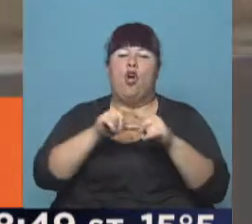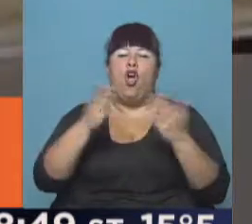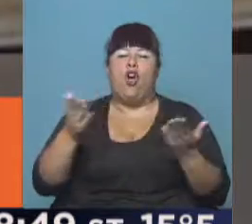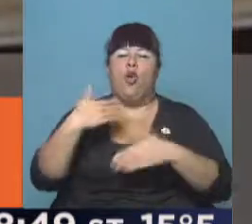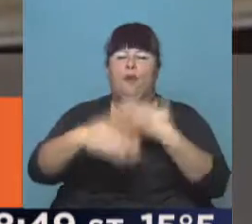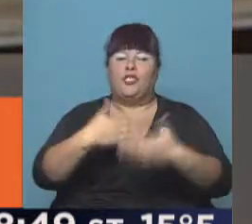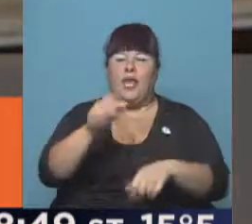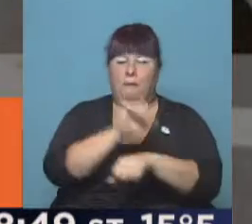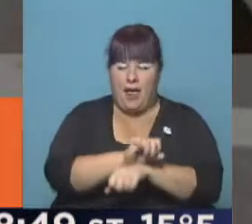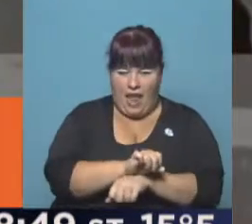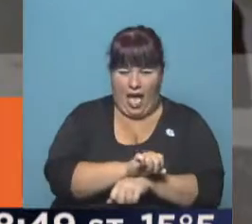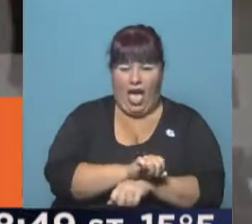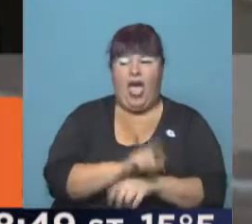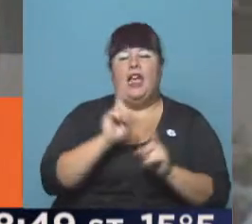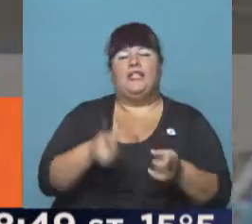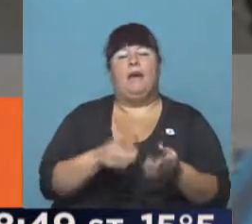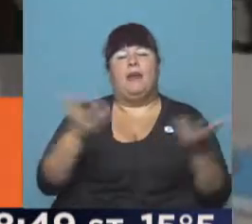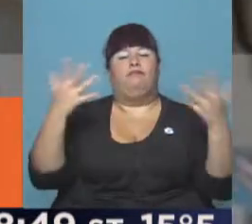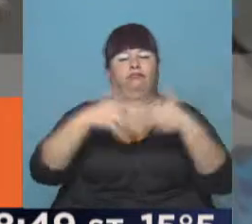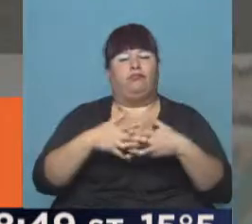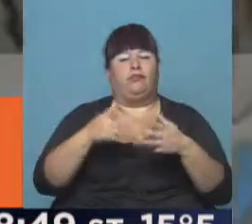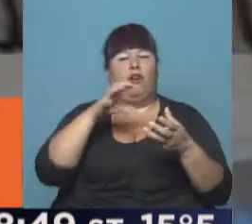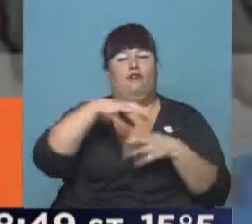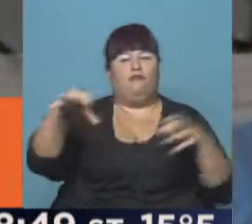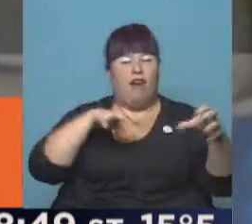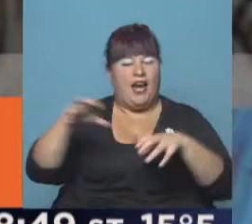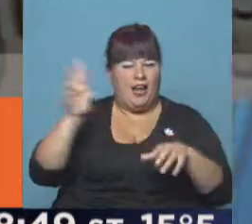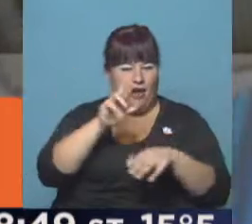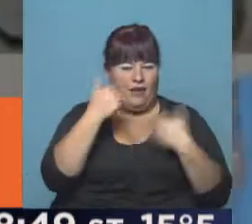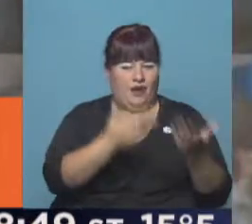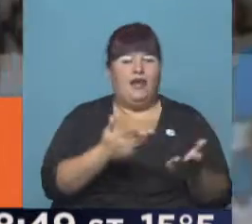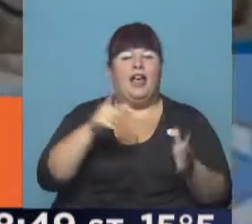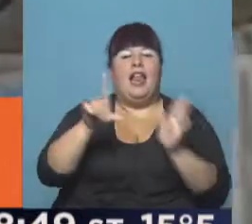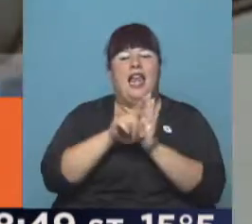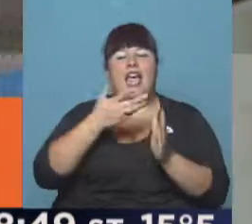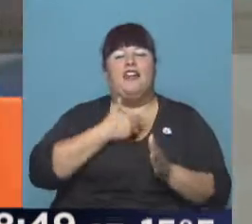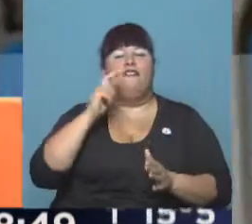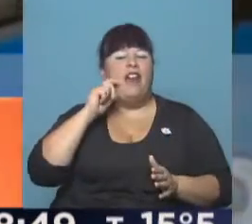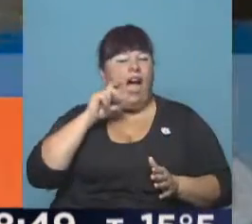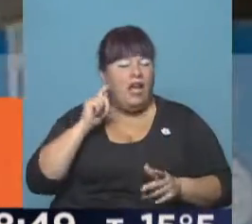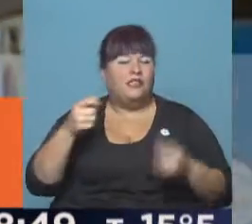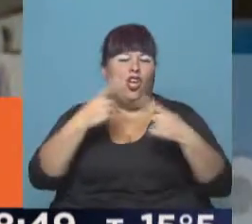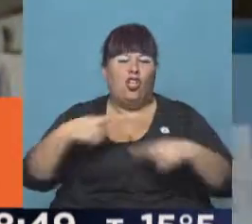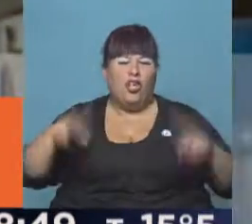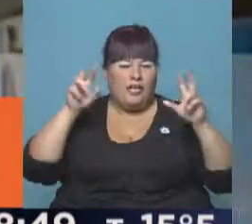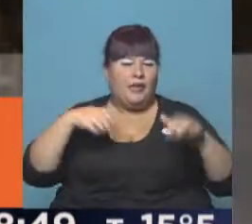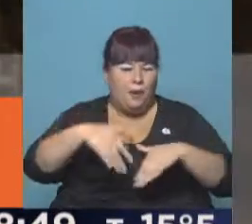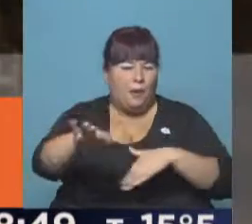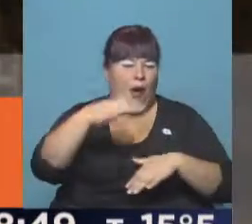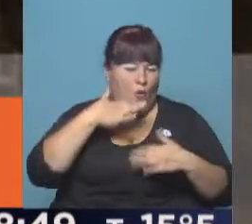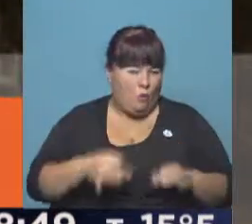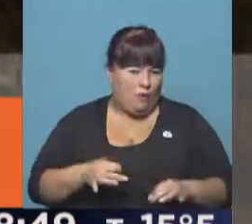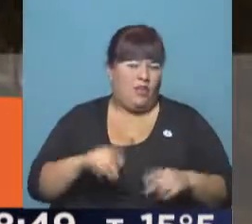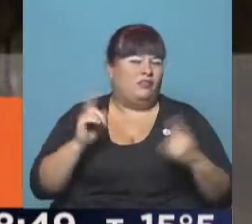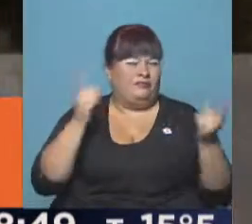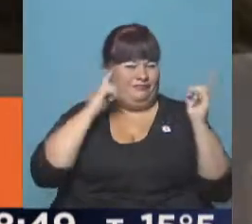penal está la unificación de fueros está la ley fragancia todas cuestiones que están en implementación entonces